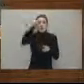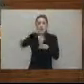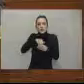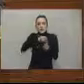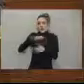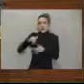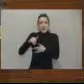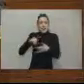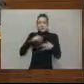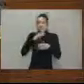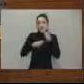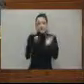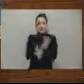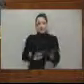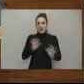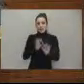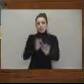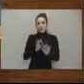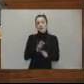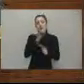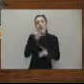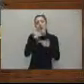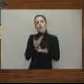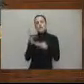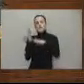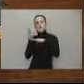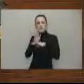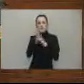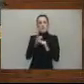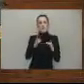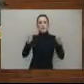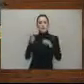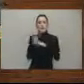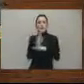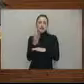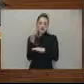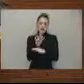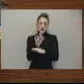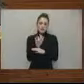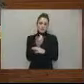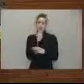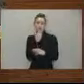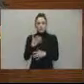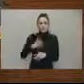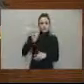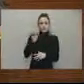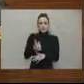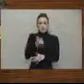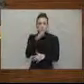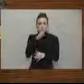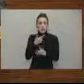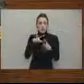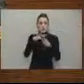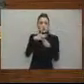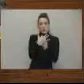en práctica. Y lo que traemos ahora a la Cámara es algo, evidentemente, mucho más modesto. No es, con este